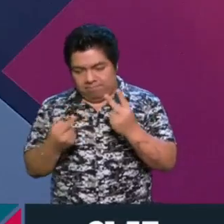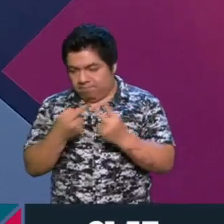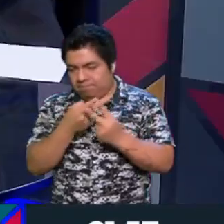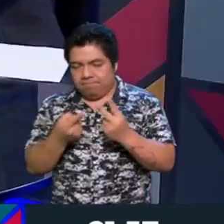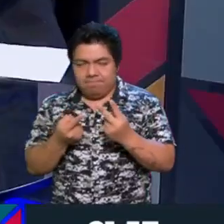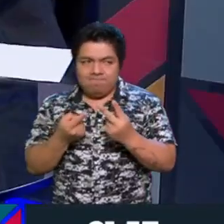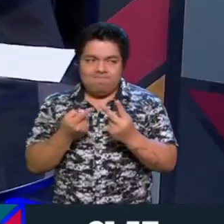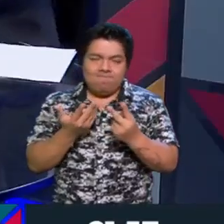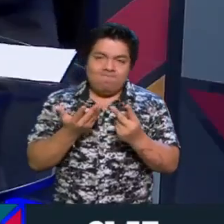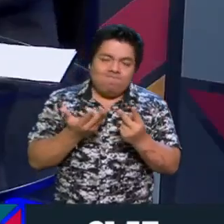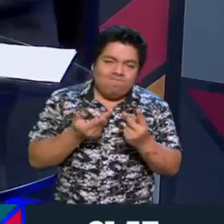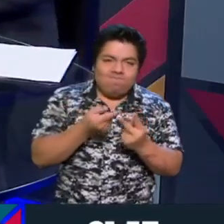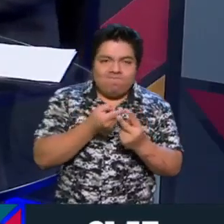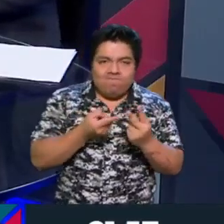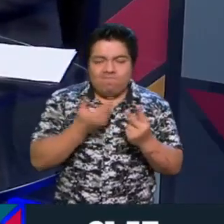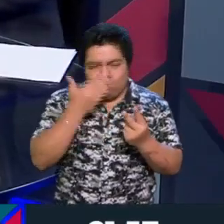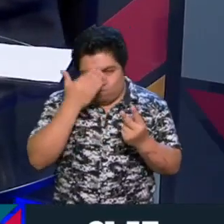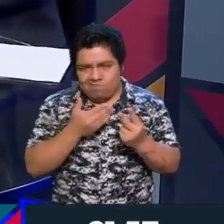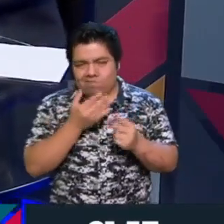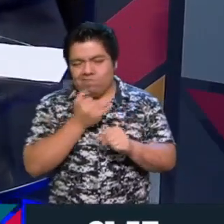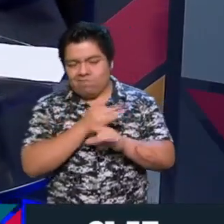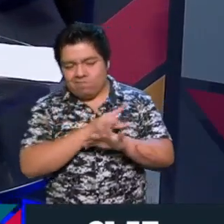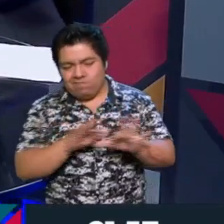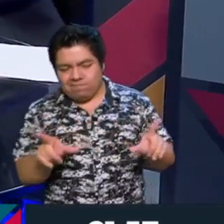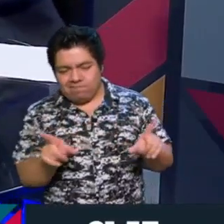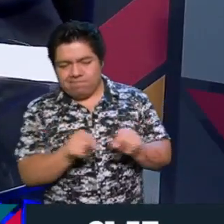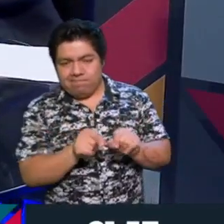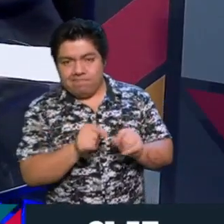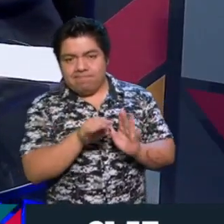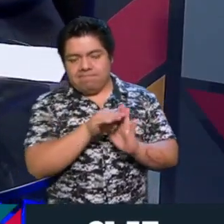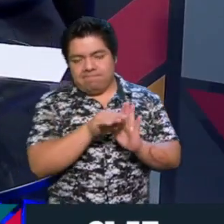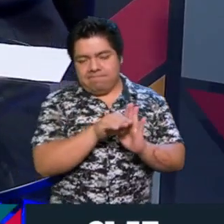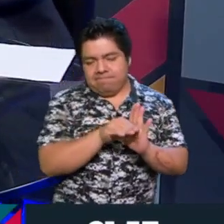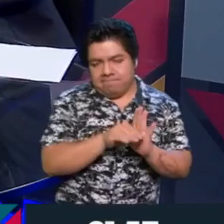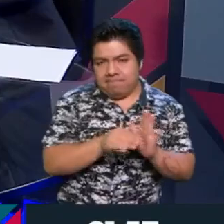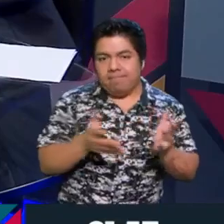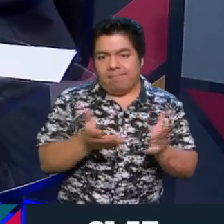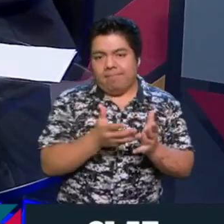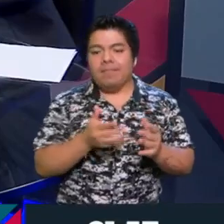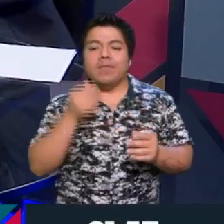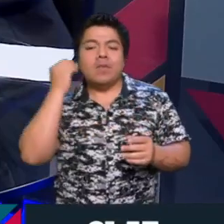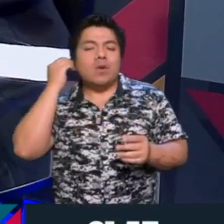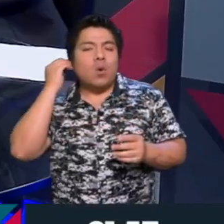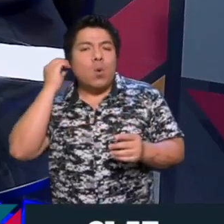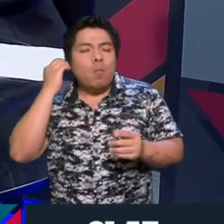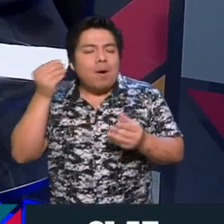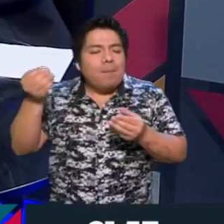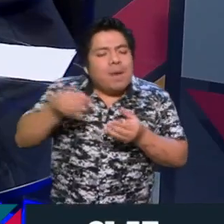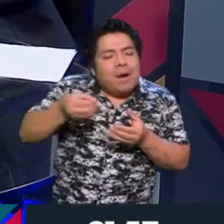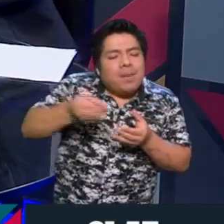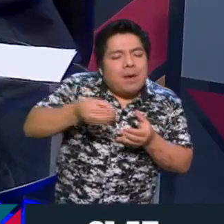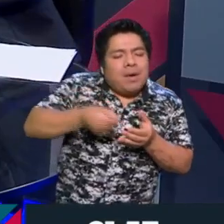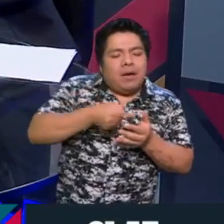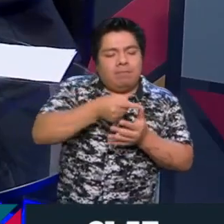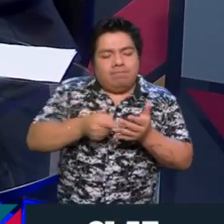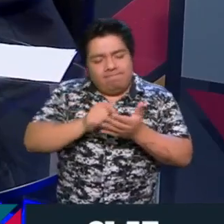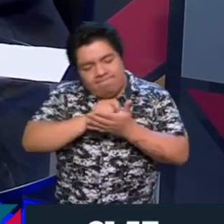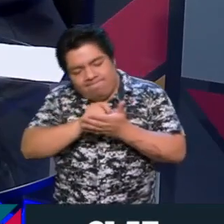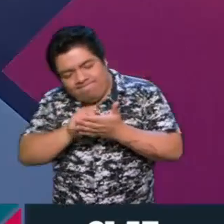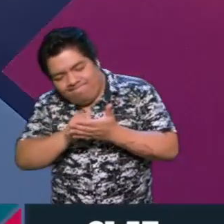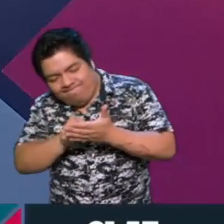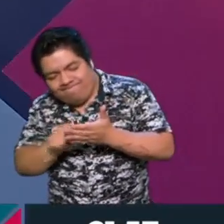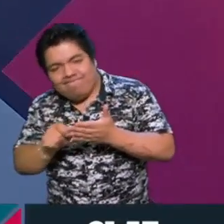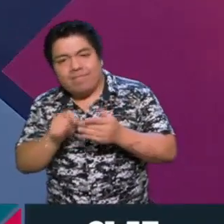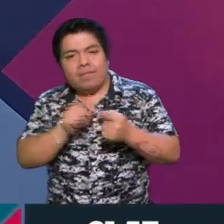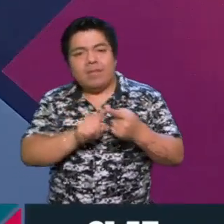pues hacen el resumen de los contenidos, ¿no? La compilación y redacción de